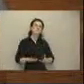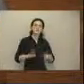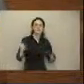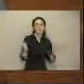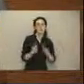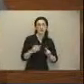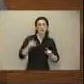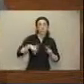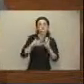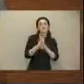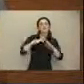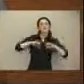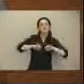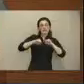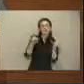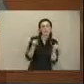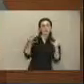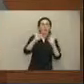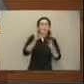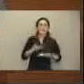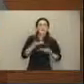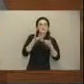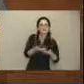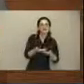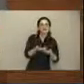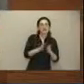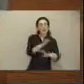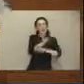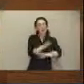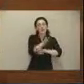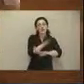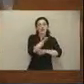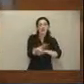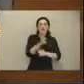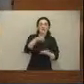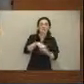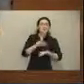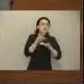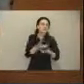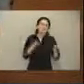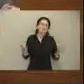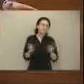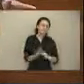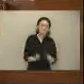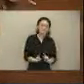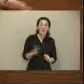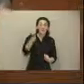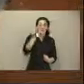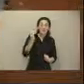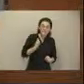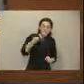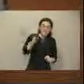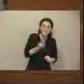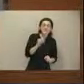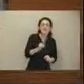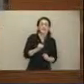el internamiento o puramente la asistencia a centros, digamos, asistenciales. Y ese es